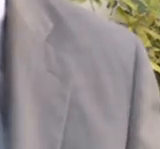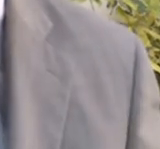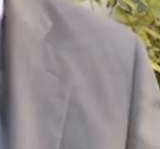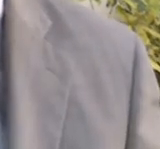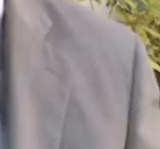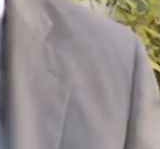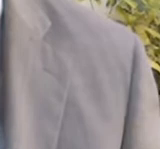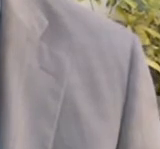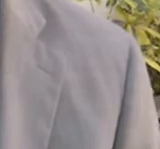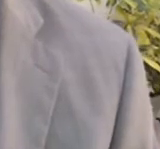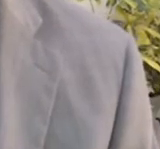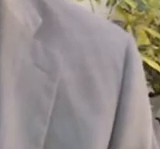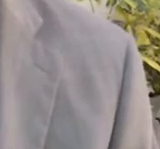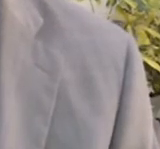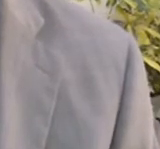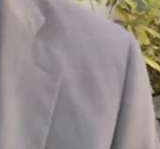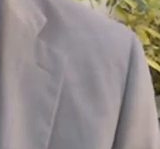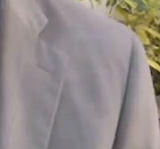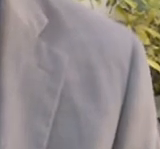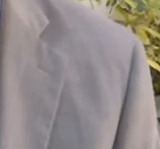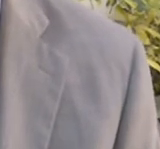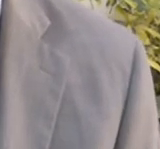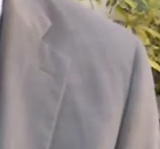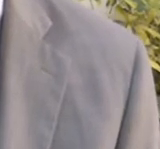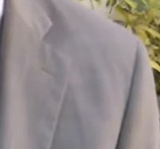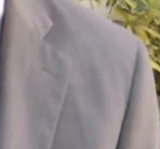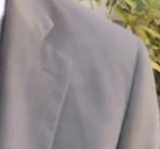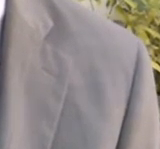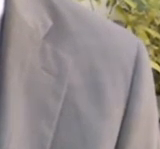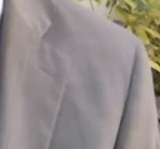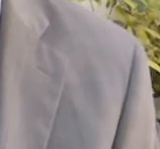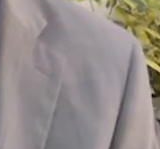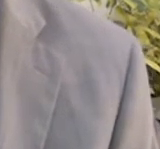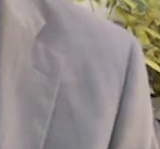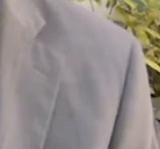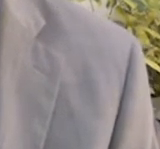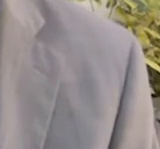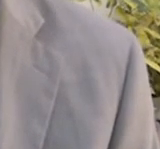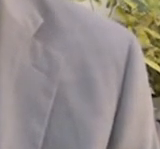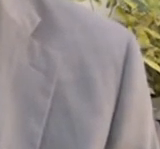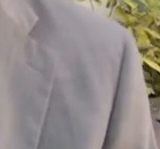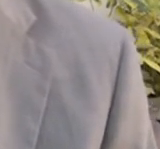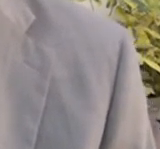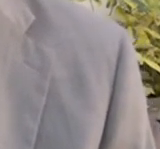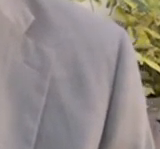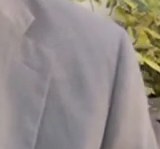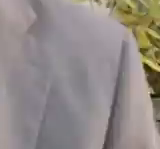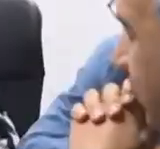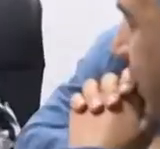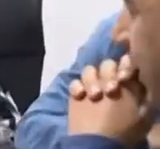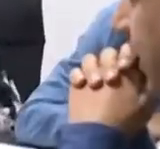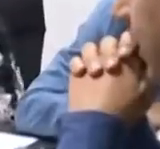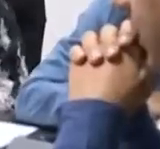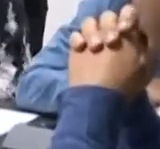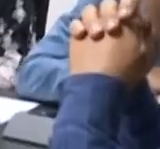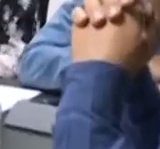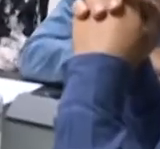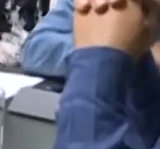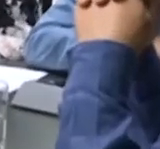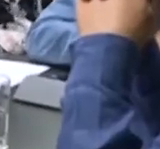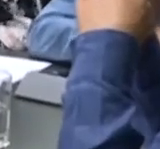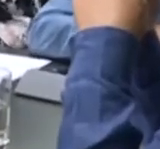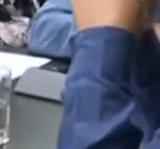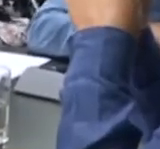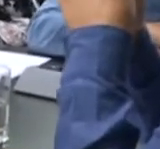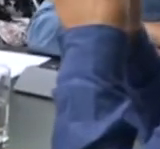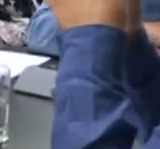la economía ha cambiado de ciclo y sobre todo que se está fortaleciendo el sector productivo, el sector del empleo. La confianza generada